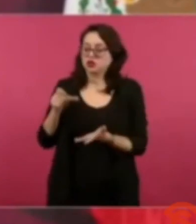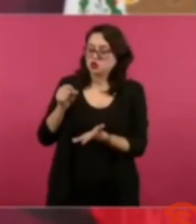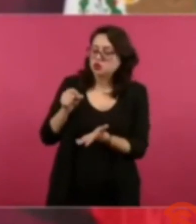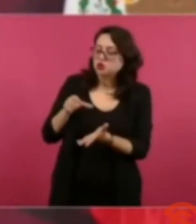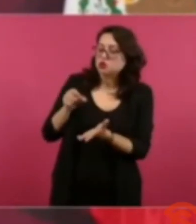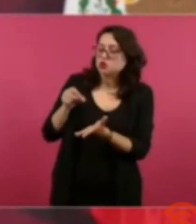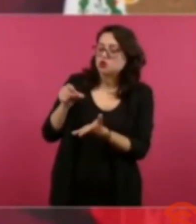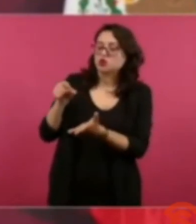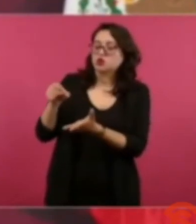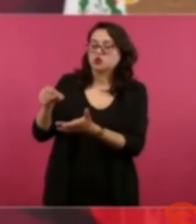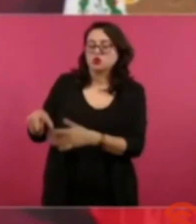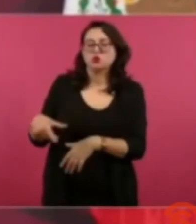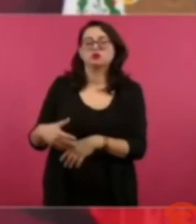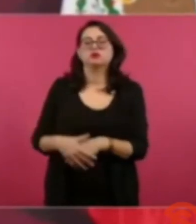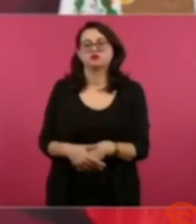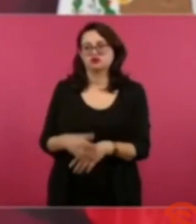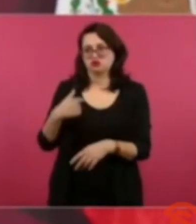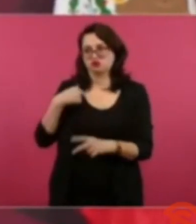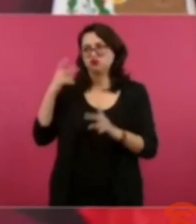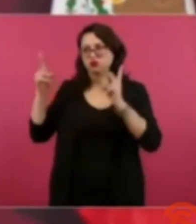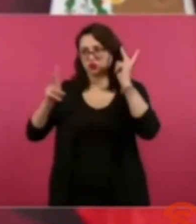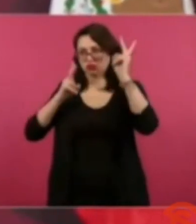vivero. Y